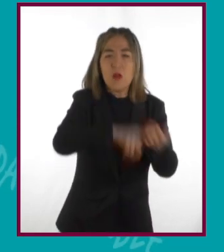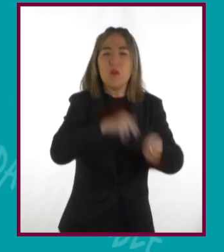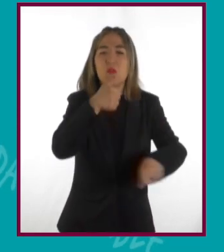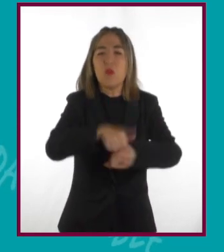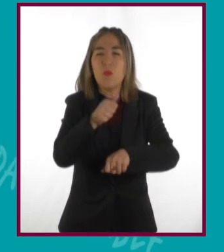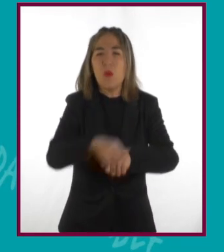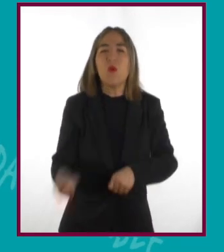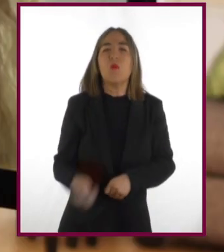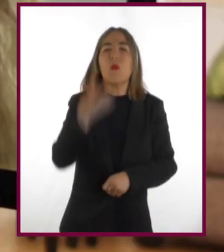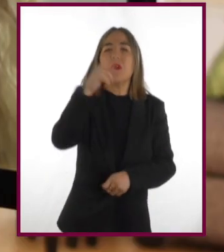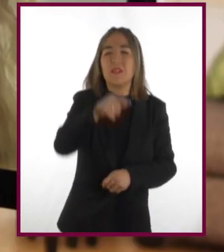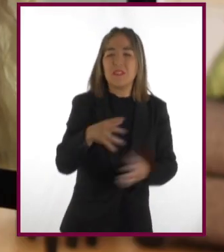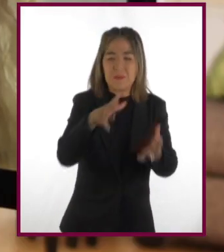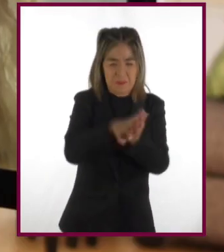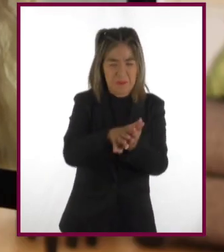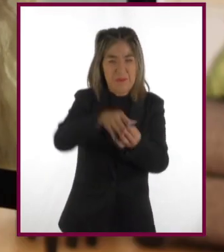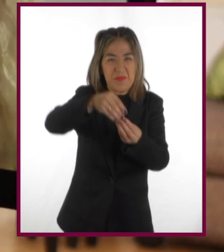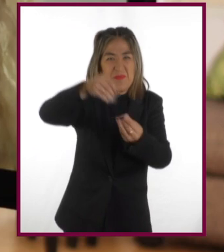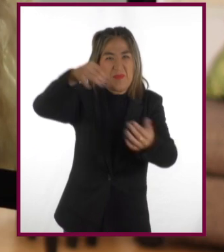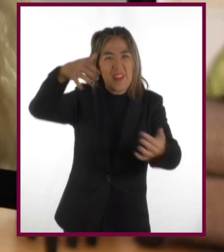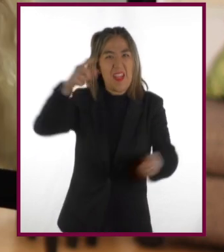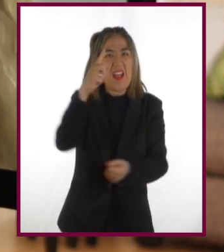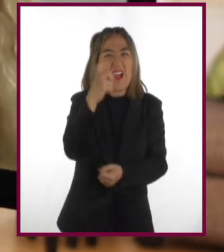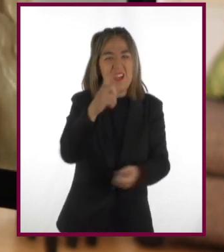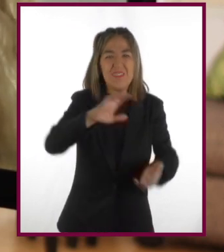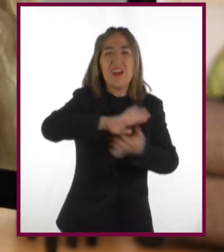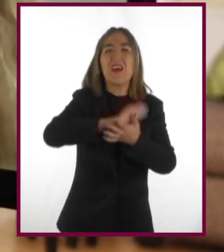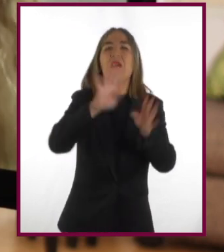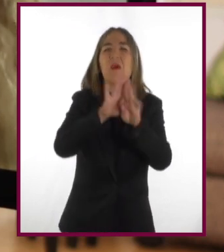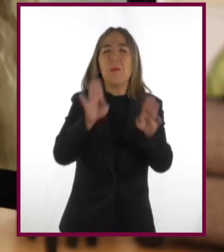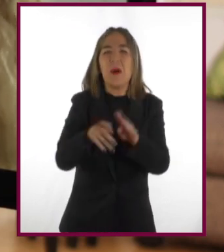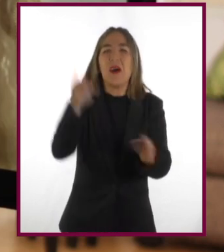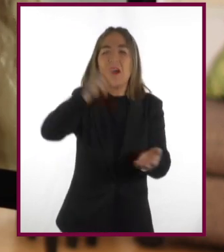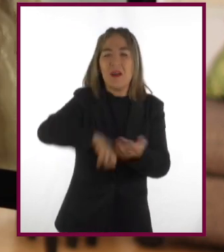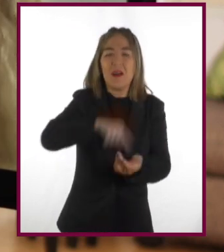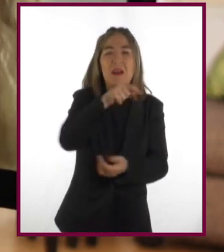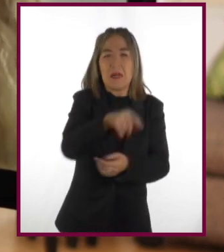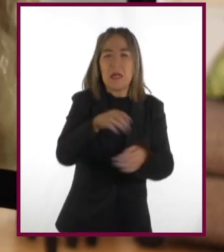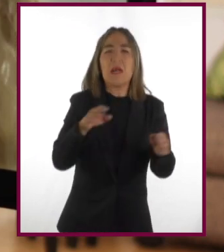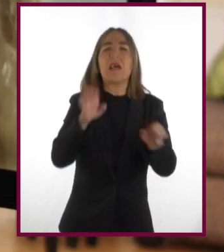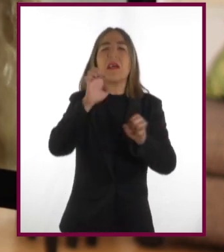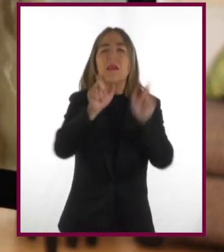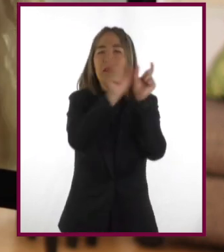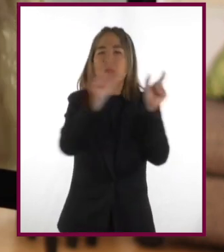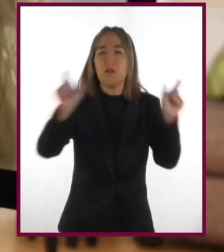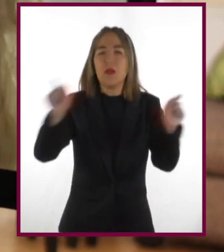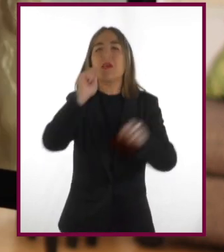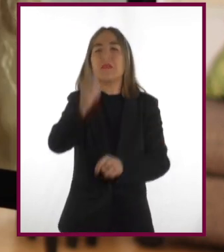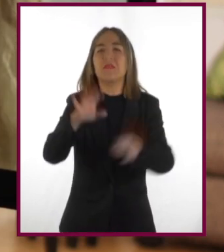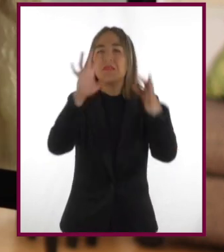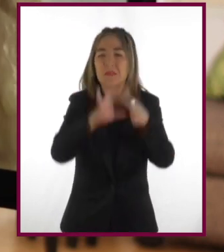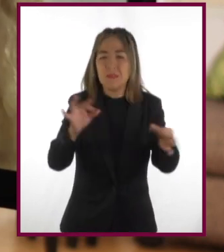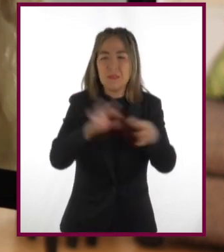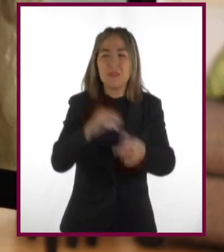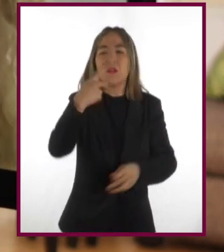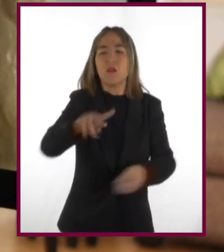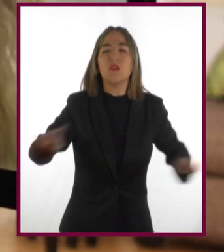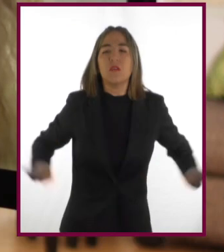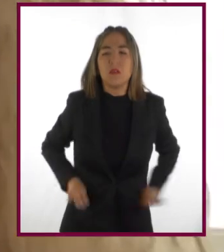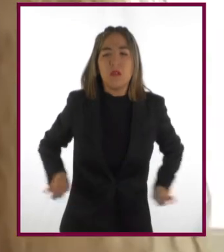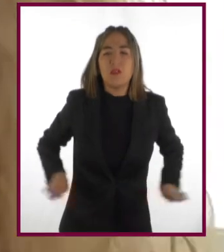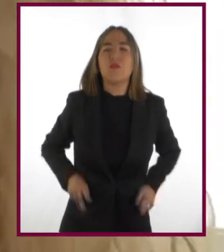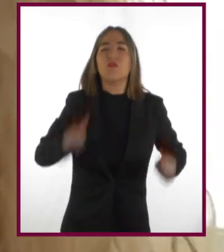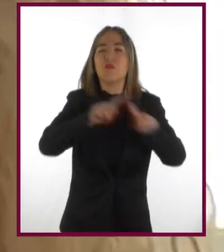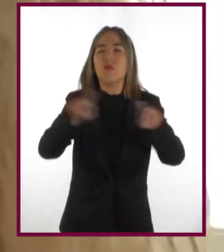en cuenta el grado de la viscosidad de los fluidos. Entonces, las ecuaciones de Navier-Stokes describen